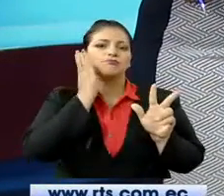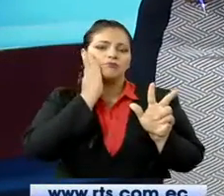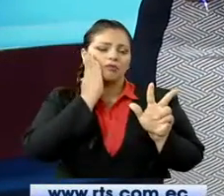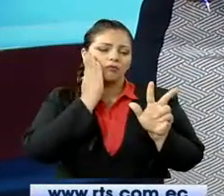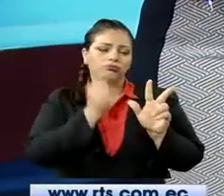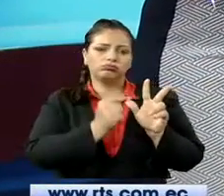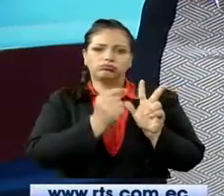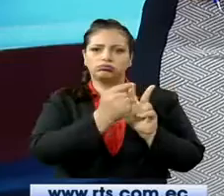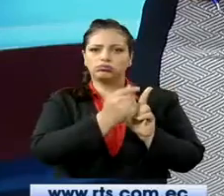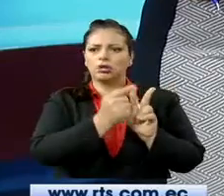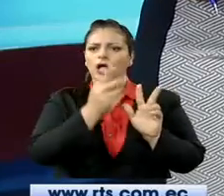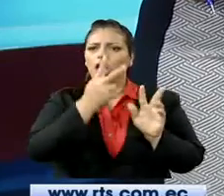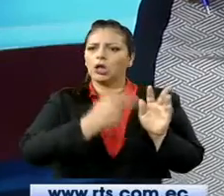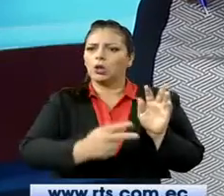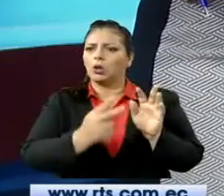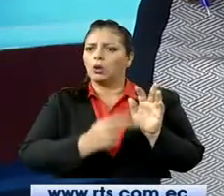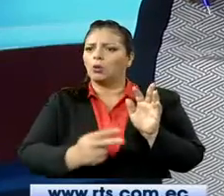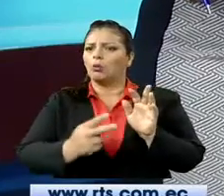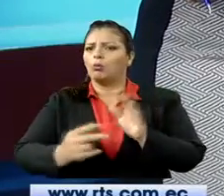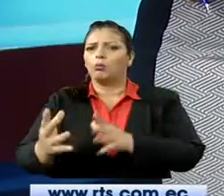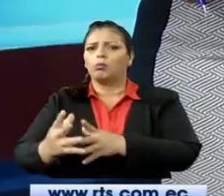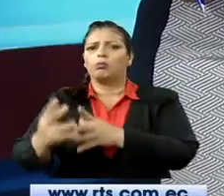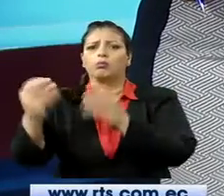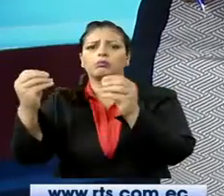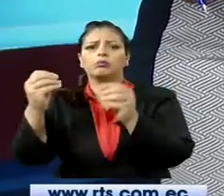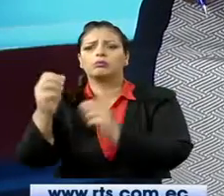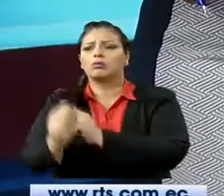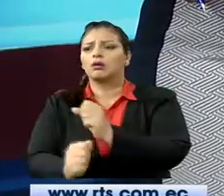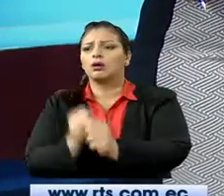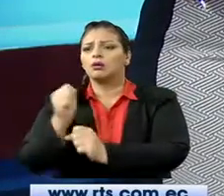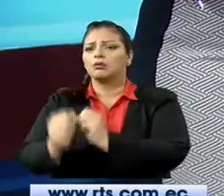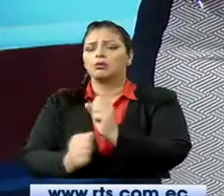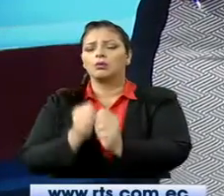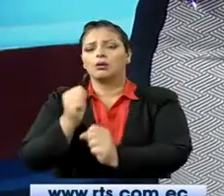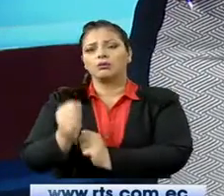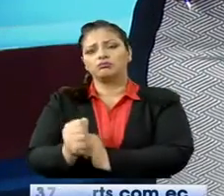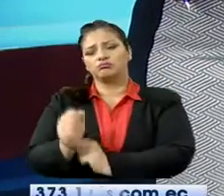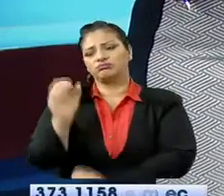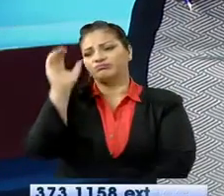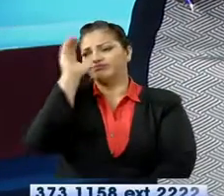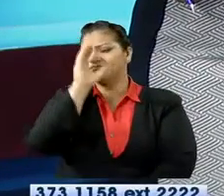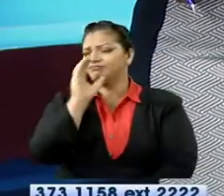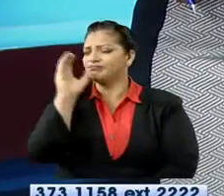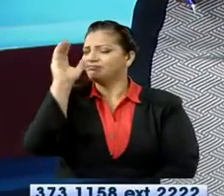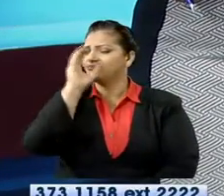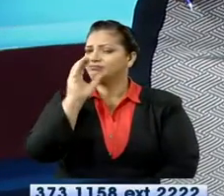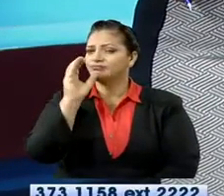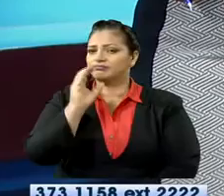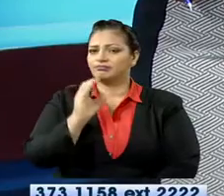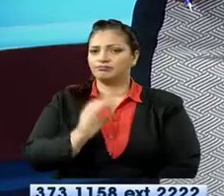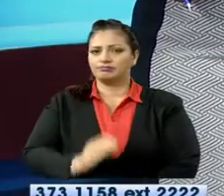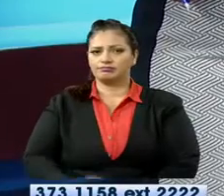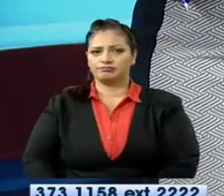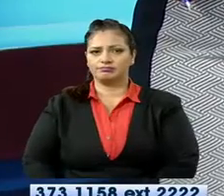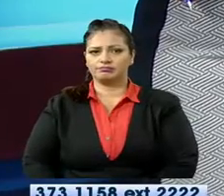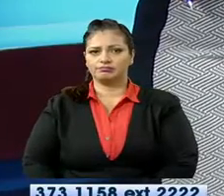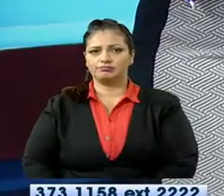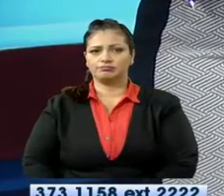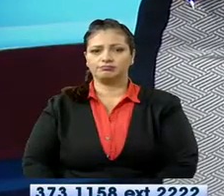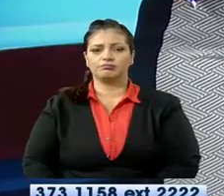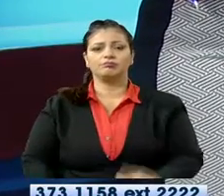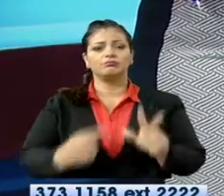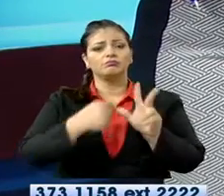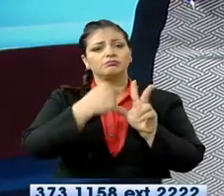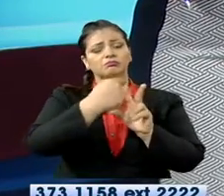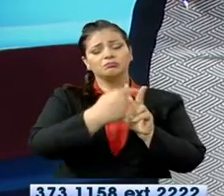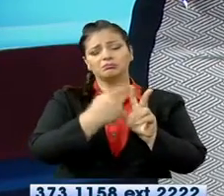sus hijos, quienes llevan desaparecidos ya varios años. Las tres mujeres dicen que no quieren morir